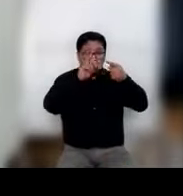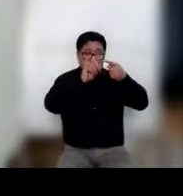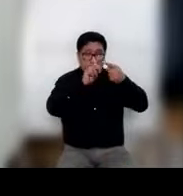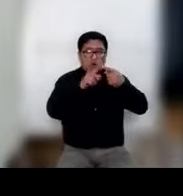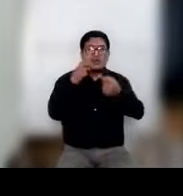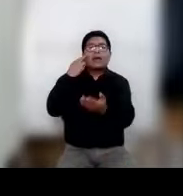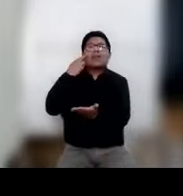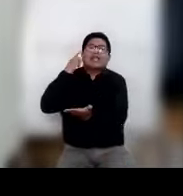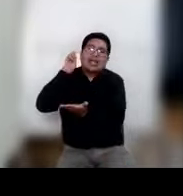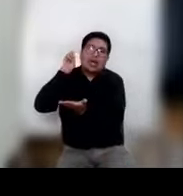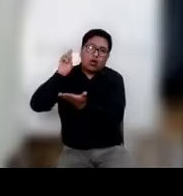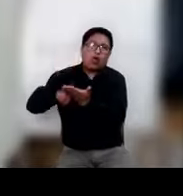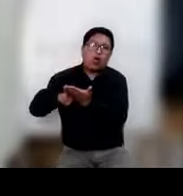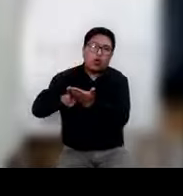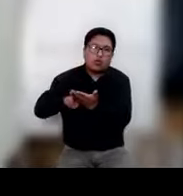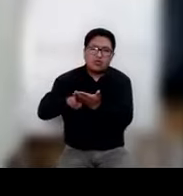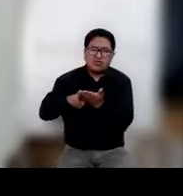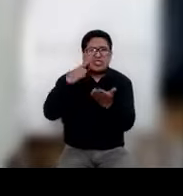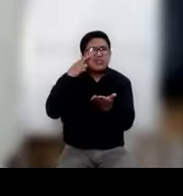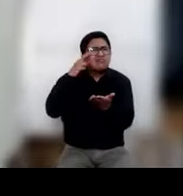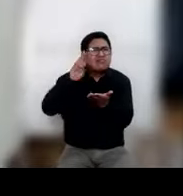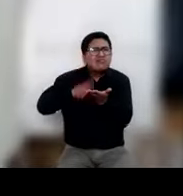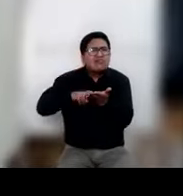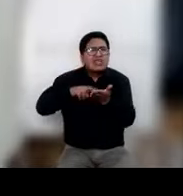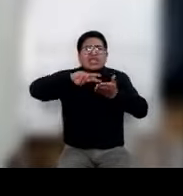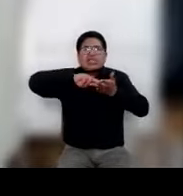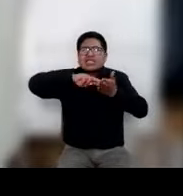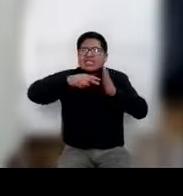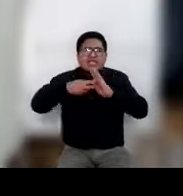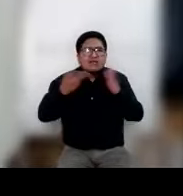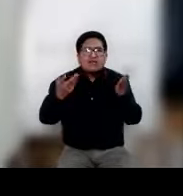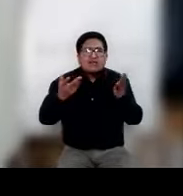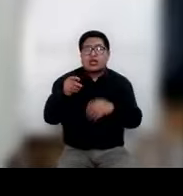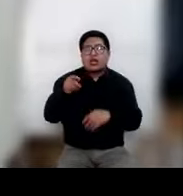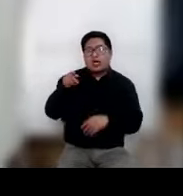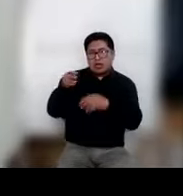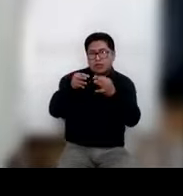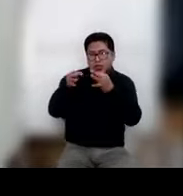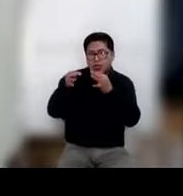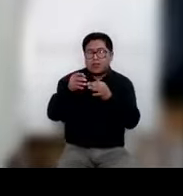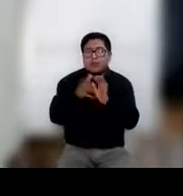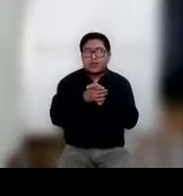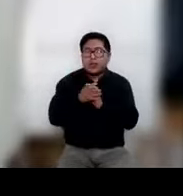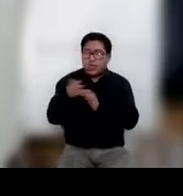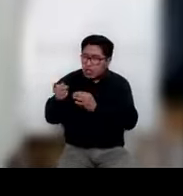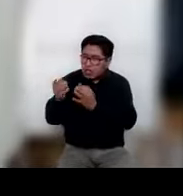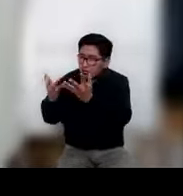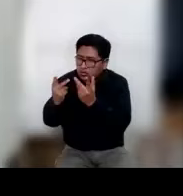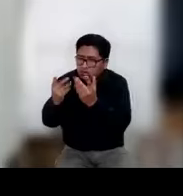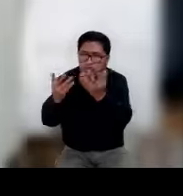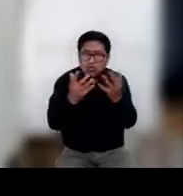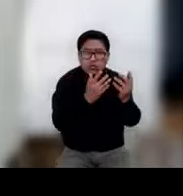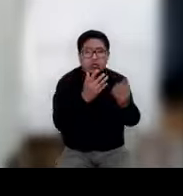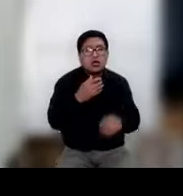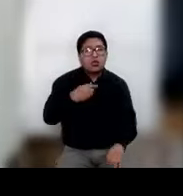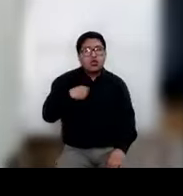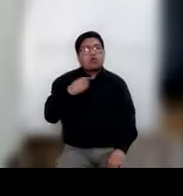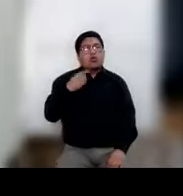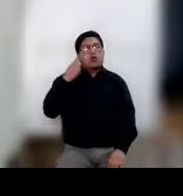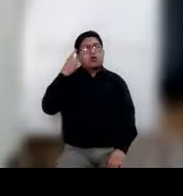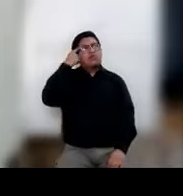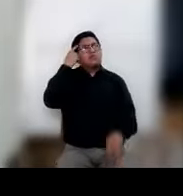social o sea que quiere que quieren ellos decir es lo que yo ha logrado entender con me decían de conocimiento bueno que